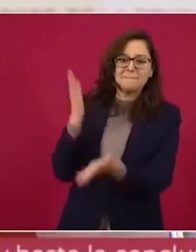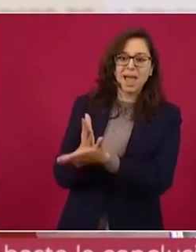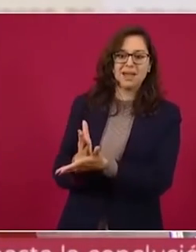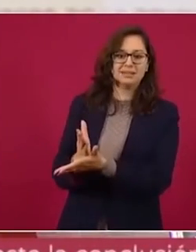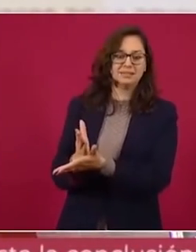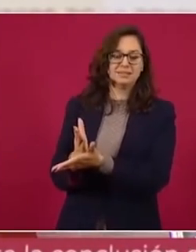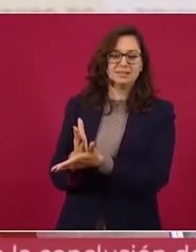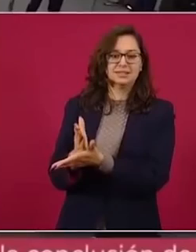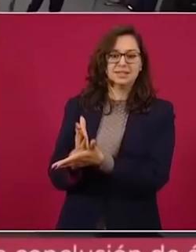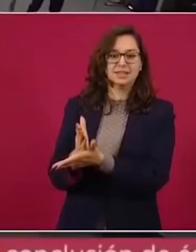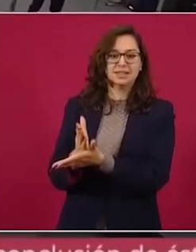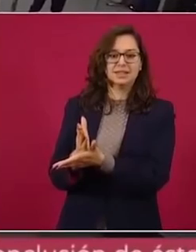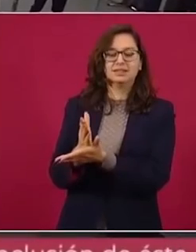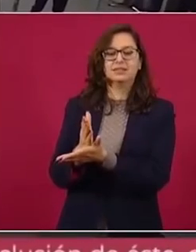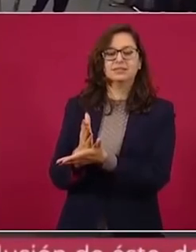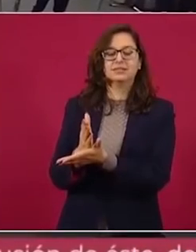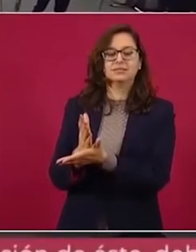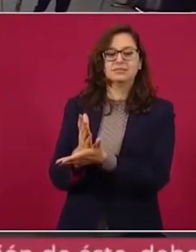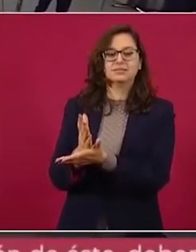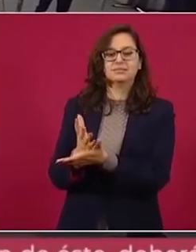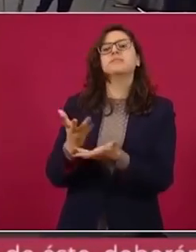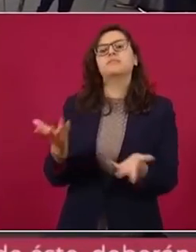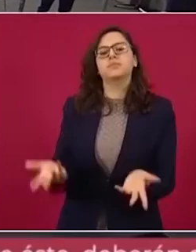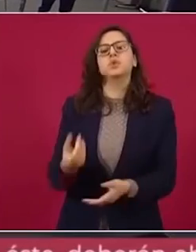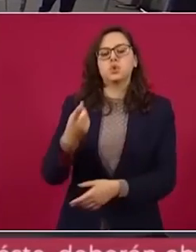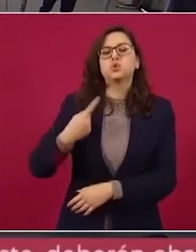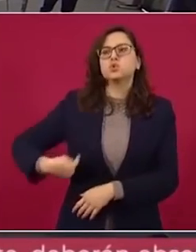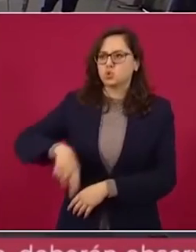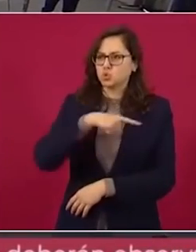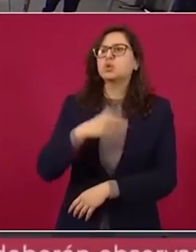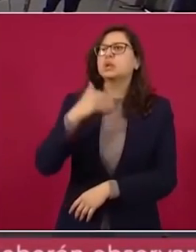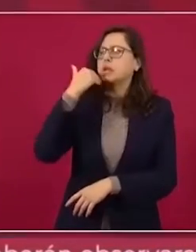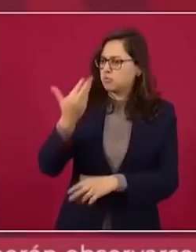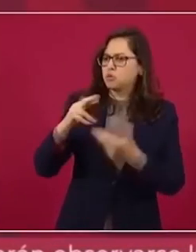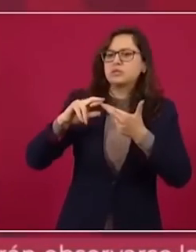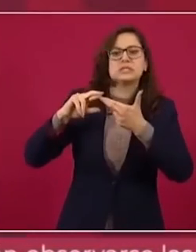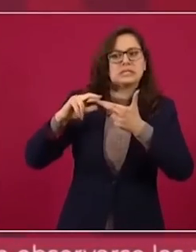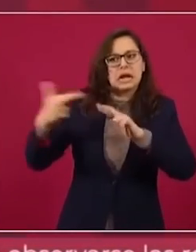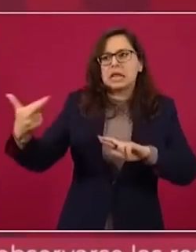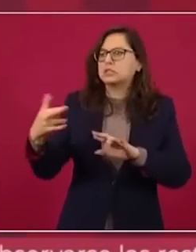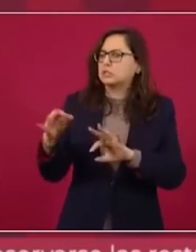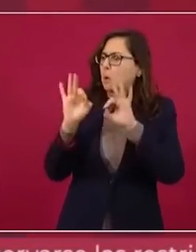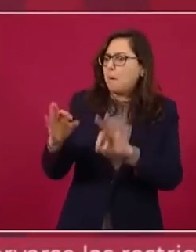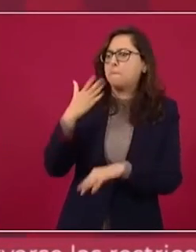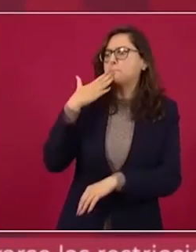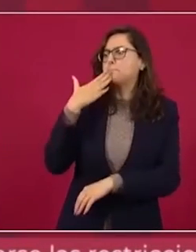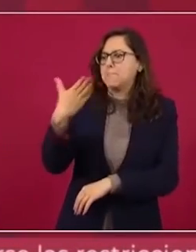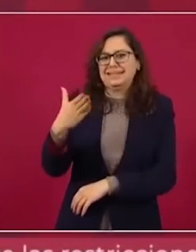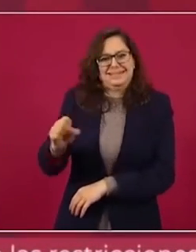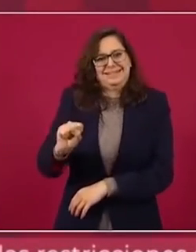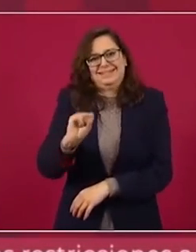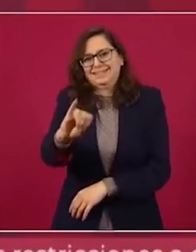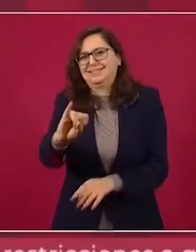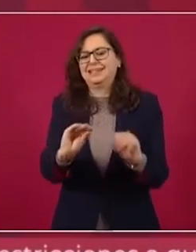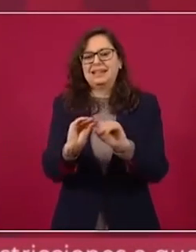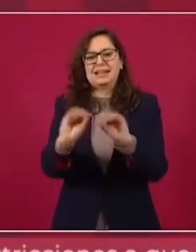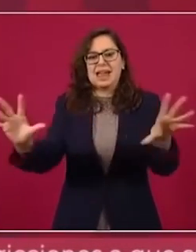sí queremos tener buenas relaciones con todos los gobiernos, con todos los pueblos del mundo,